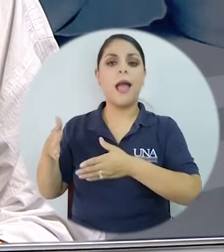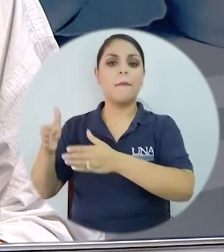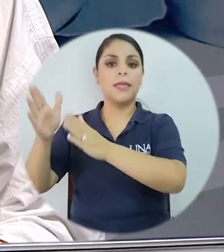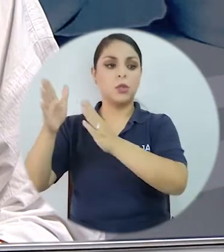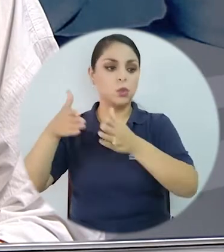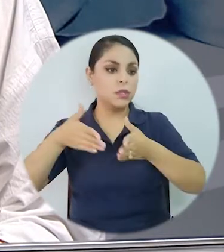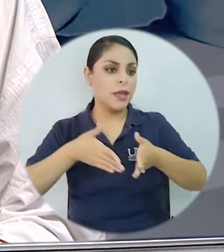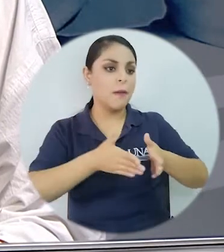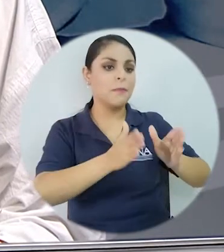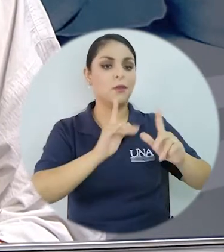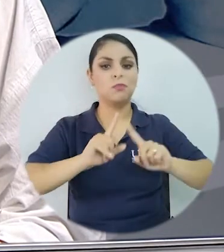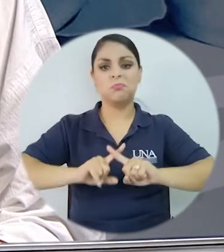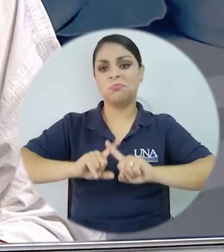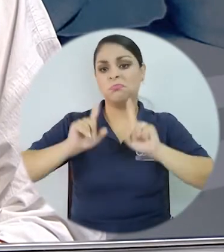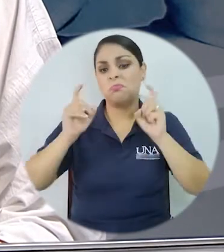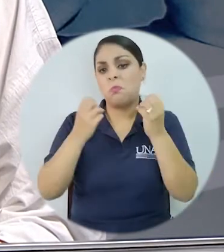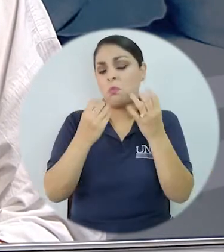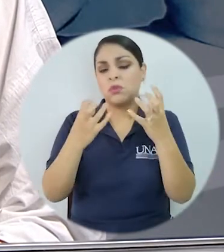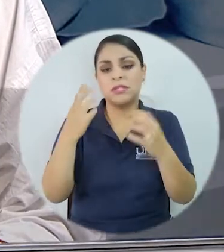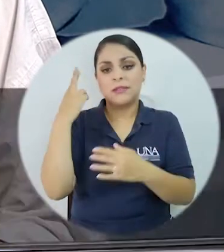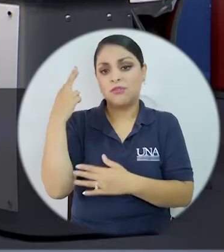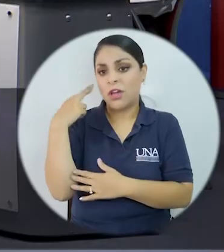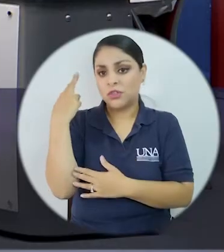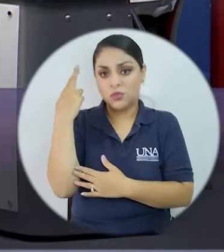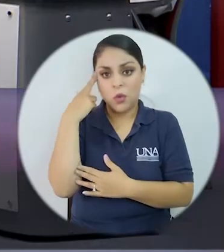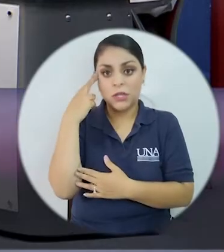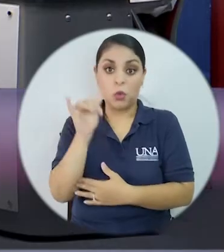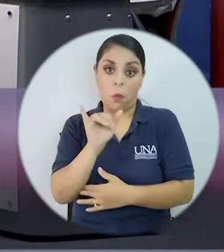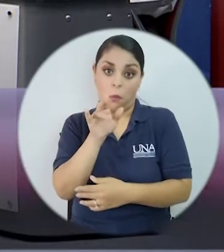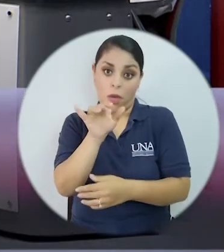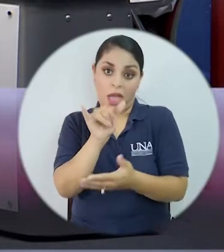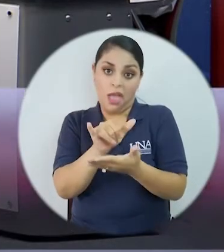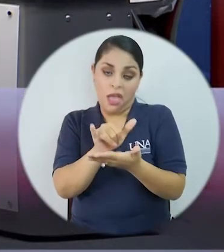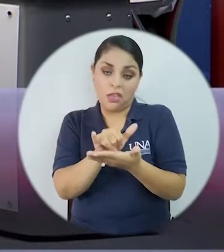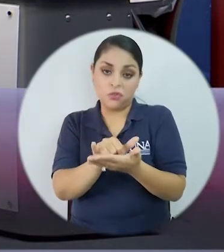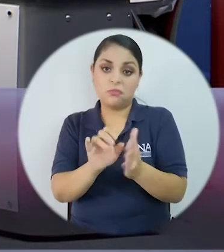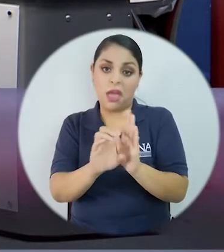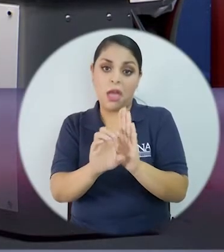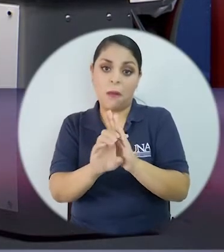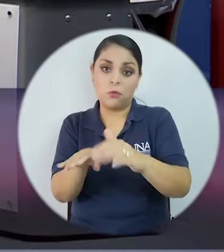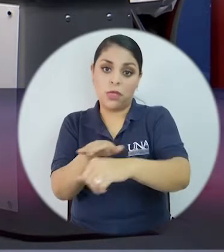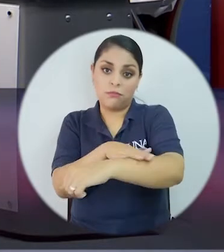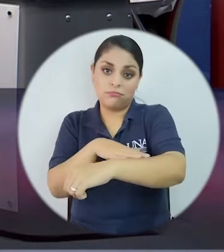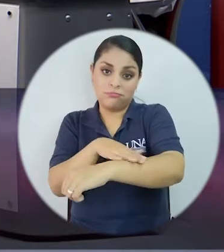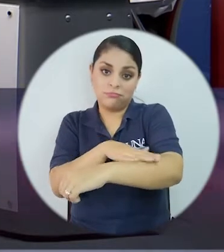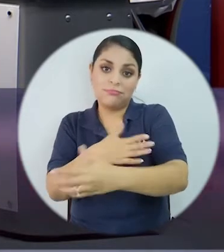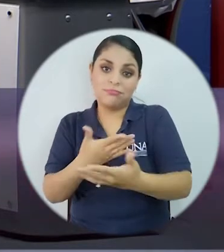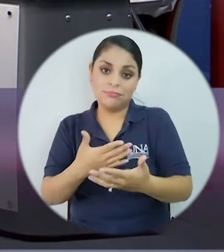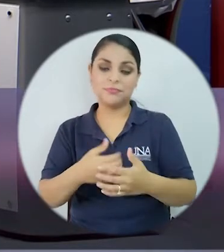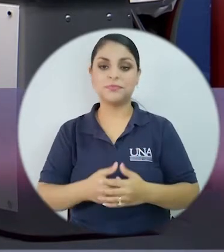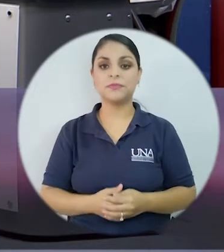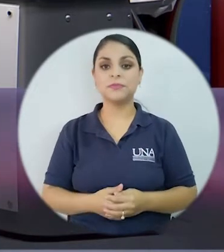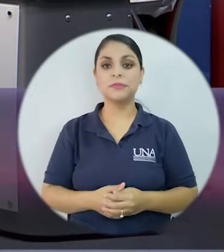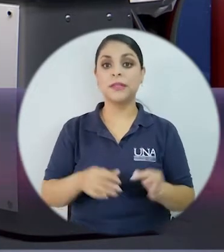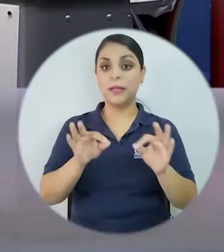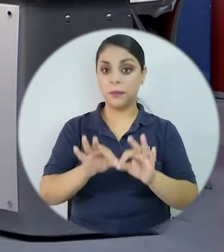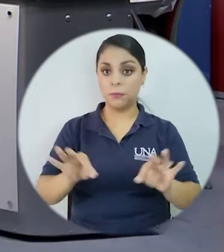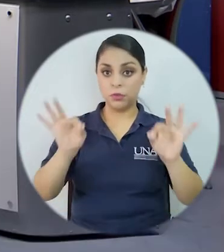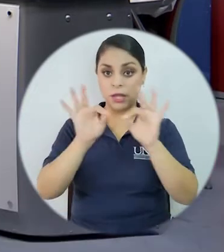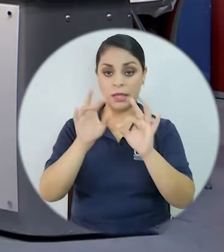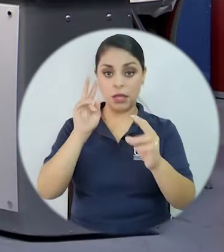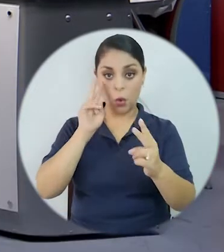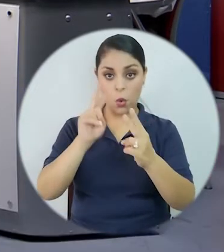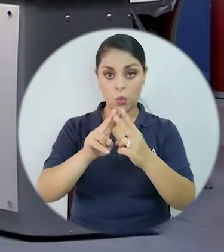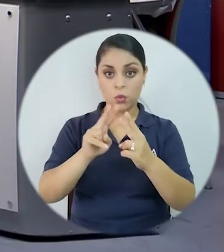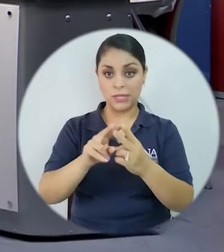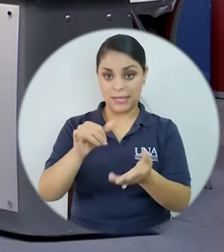caminos diferentes por múltiples razones, así tan interesante como esta del mestizaje, ¿verdad? La importancia de